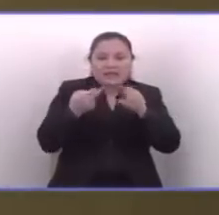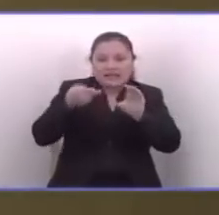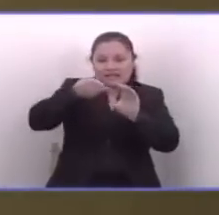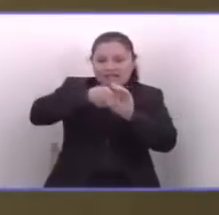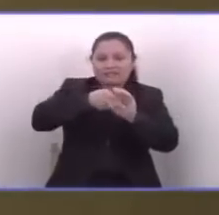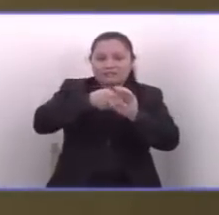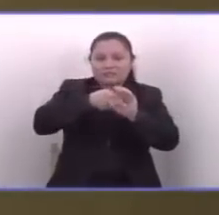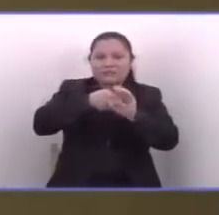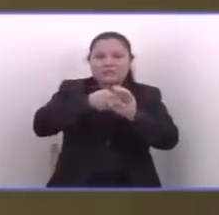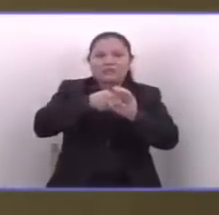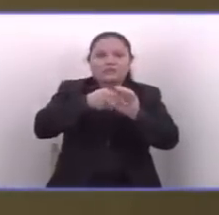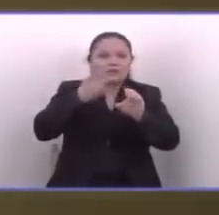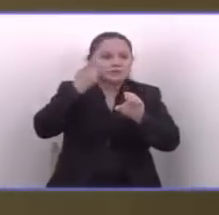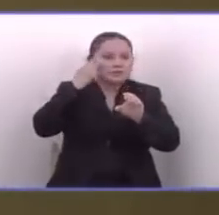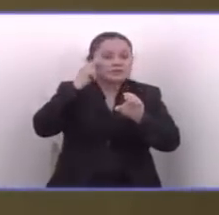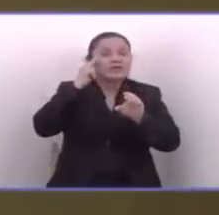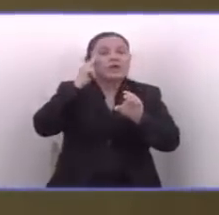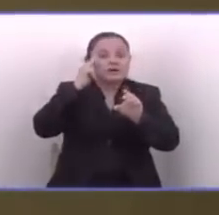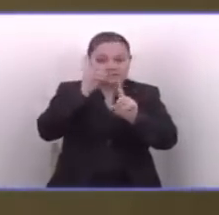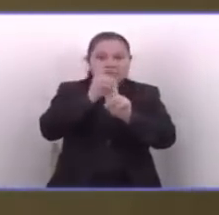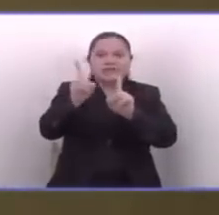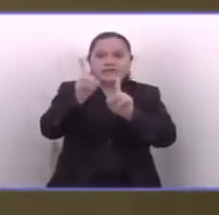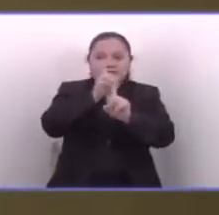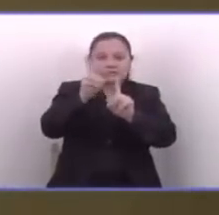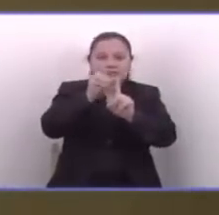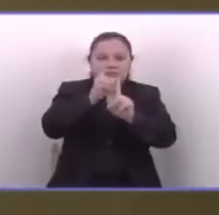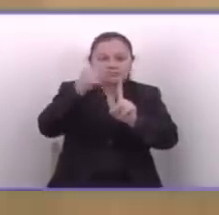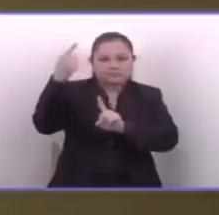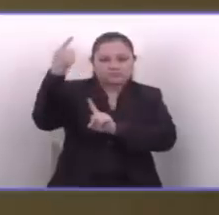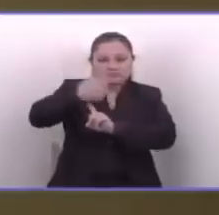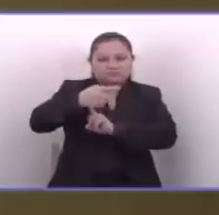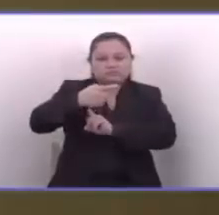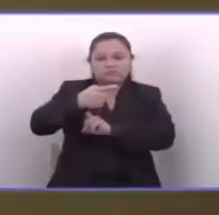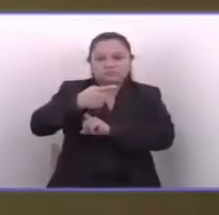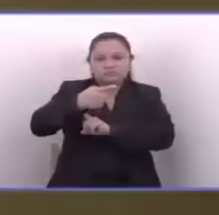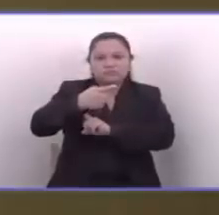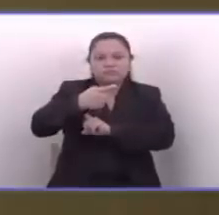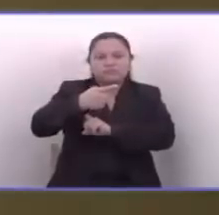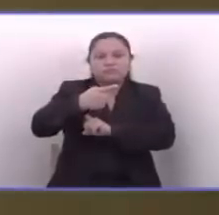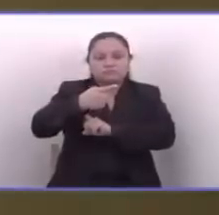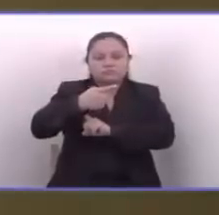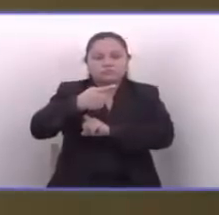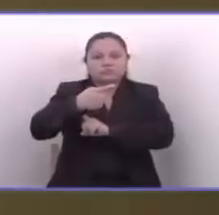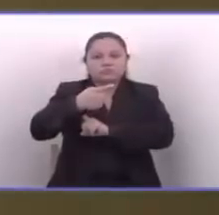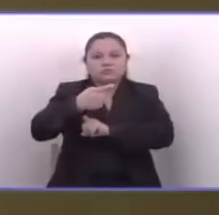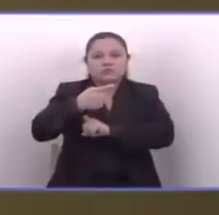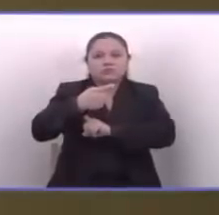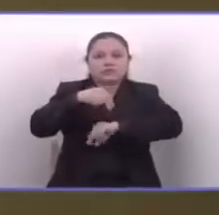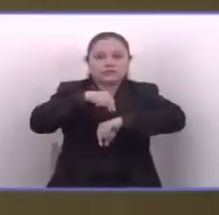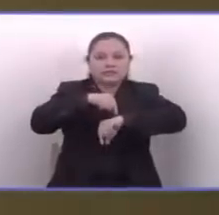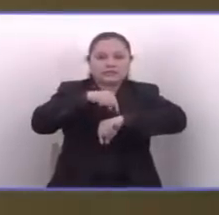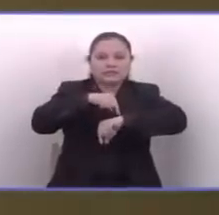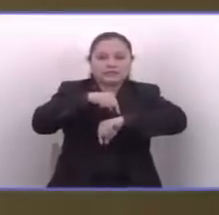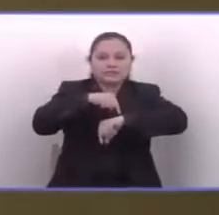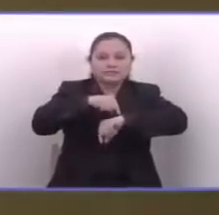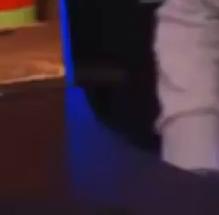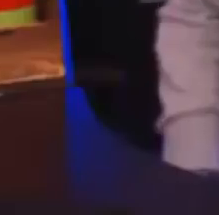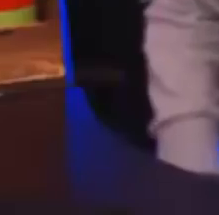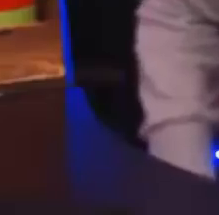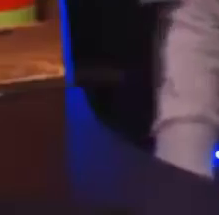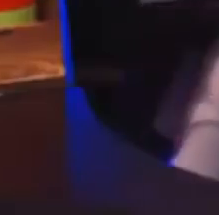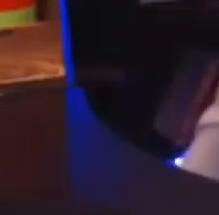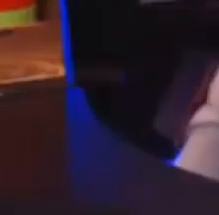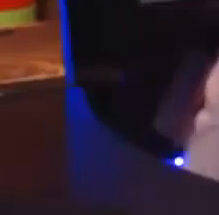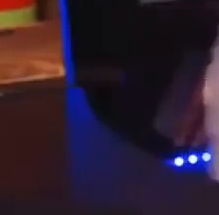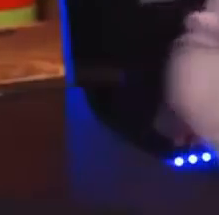terroristas será catalogado como delito y será castigado con una pena ejemplar.